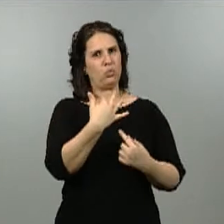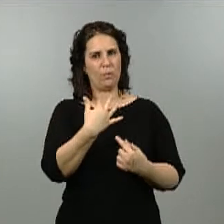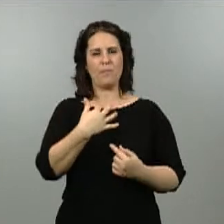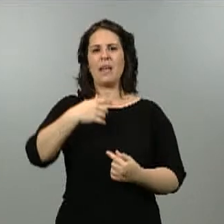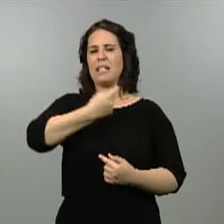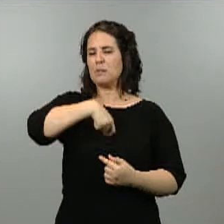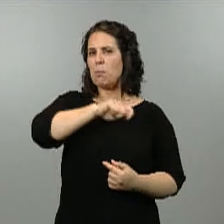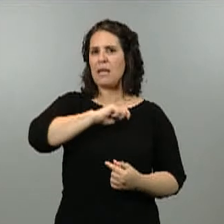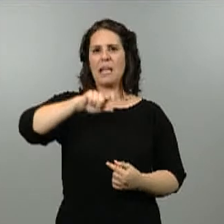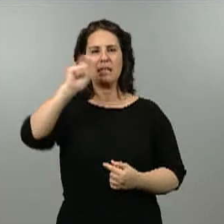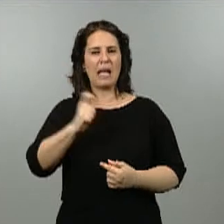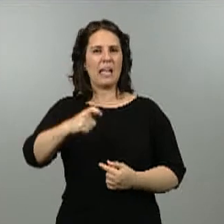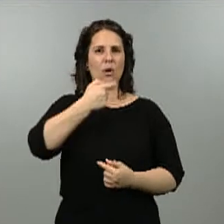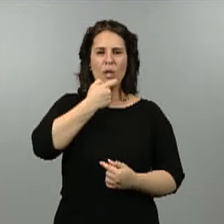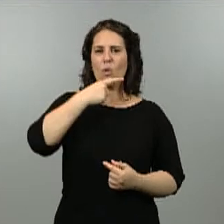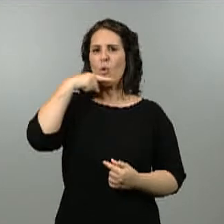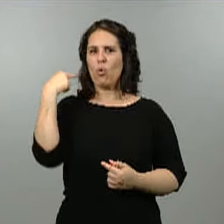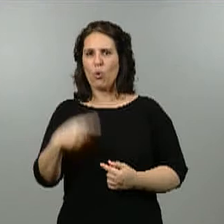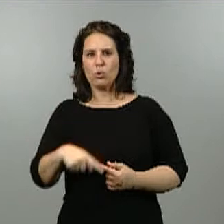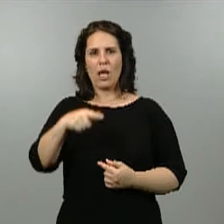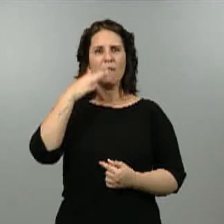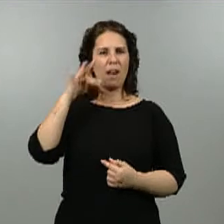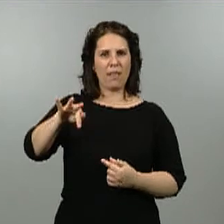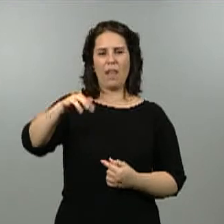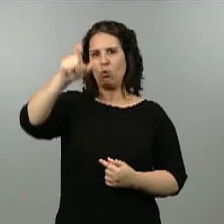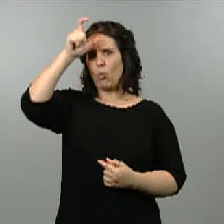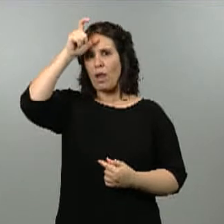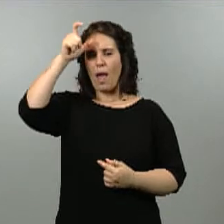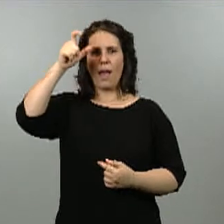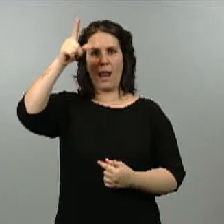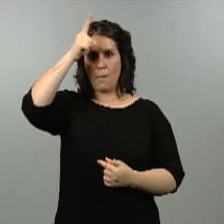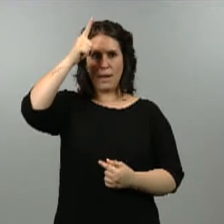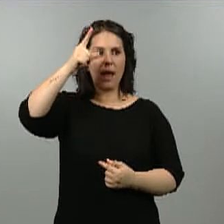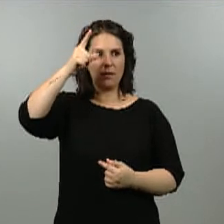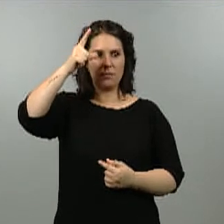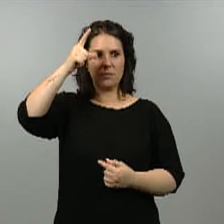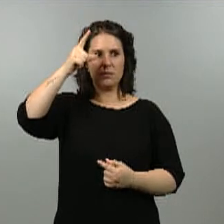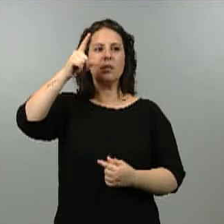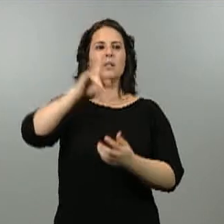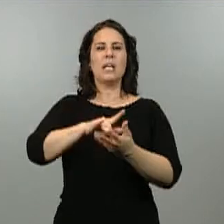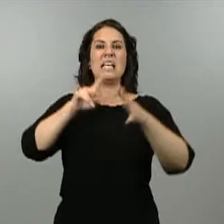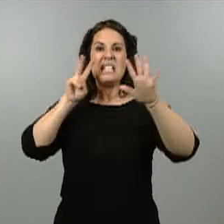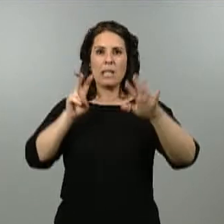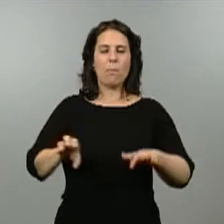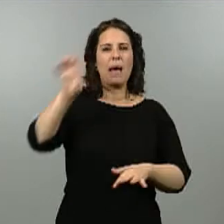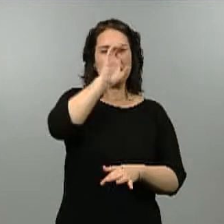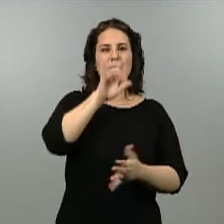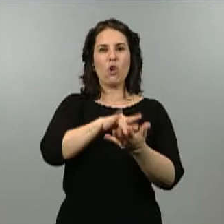Alemania, Francia y Turquía son en Europa los 7 países que han superado los 100.000 casos